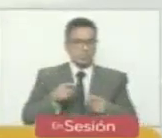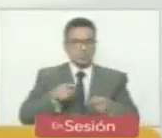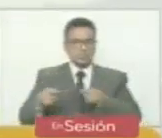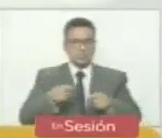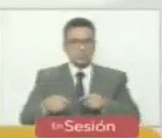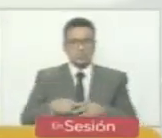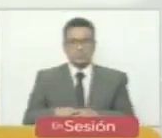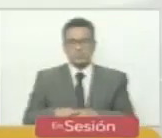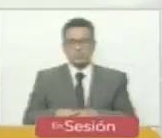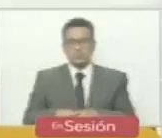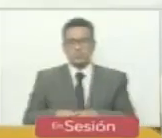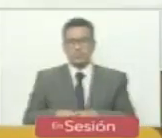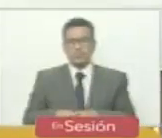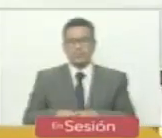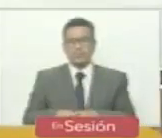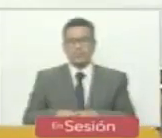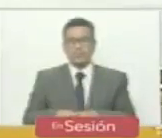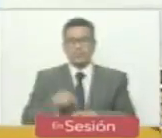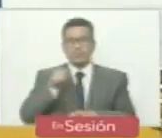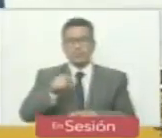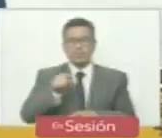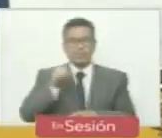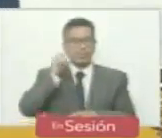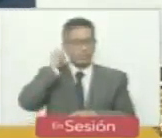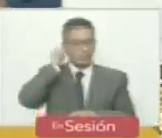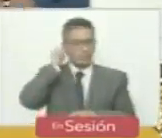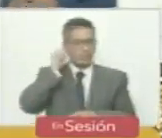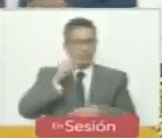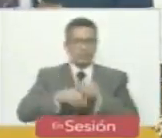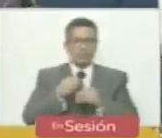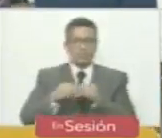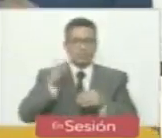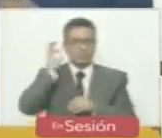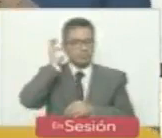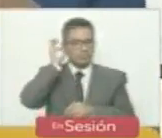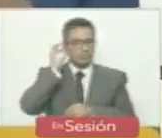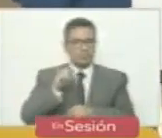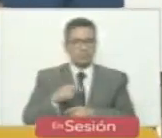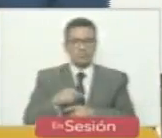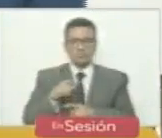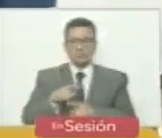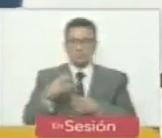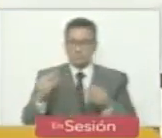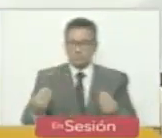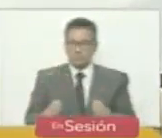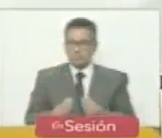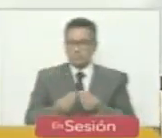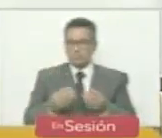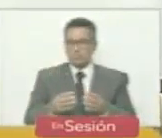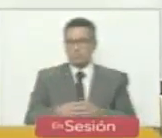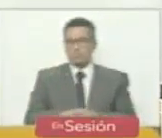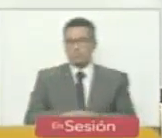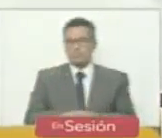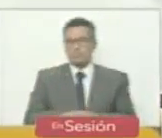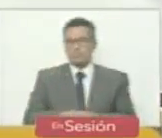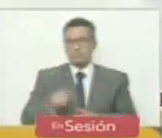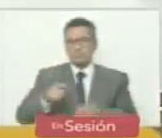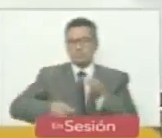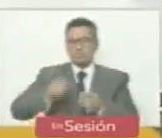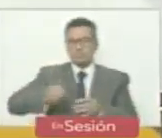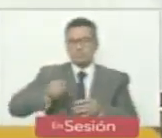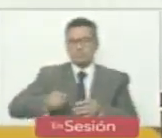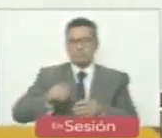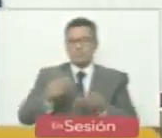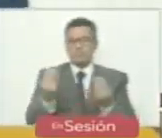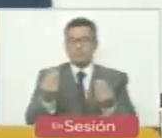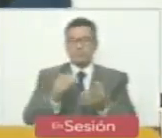acción de esta señora. Y se hace acompañar por un juez íntimo